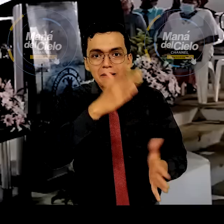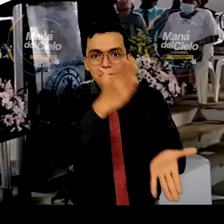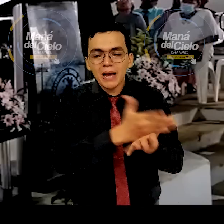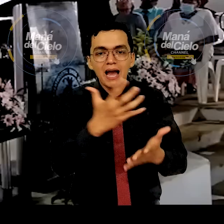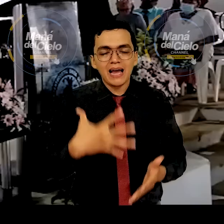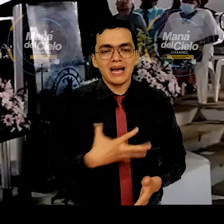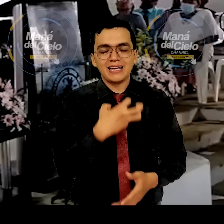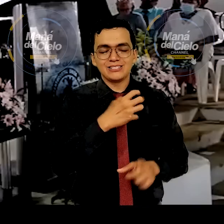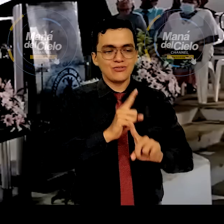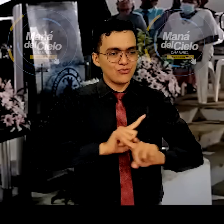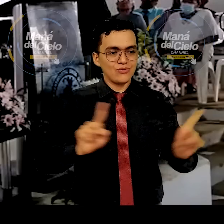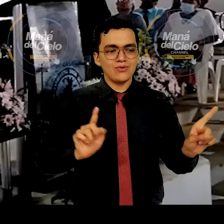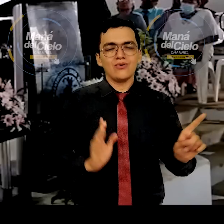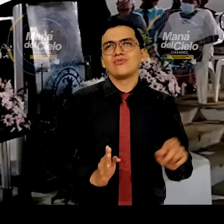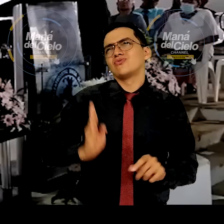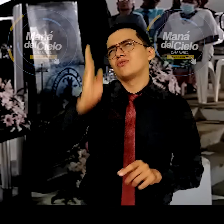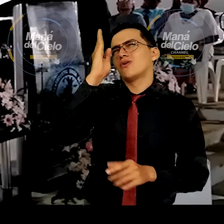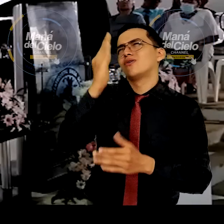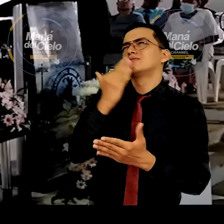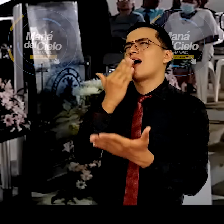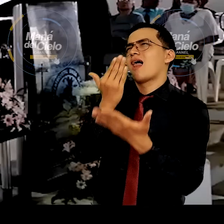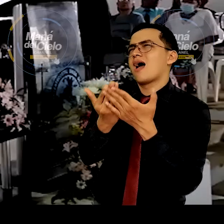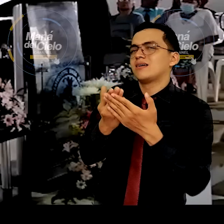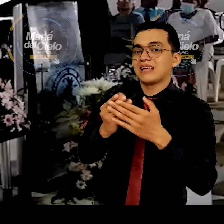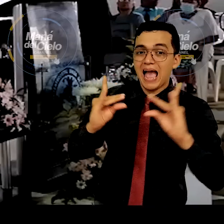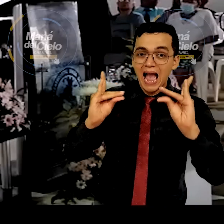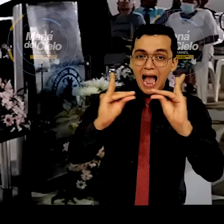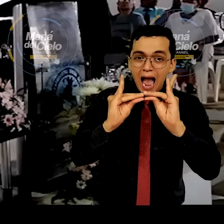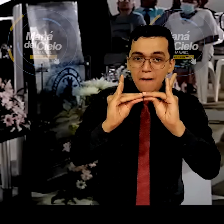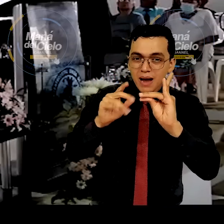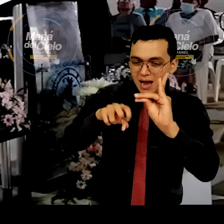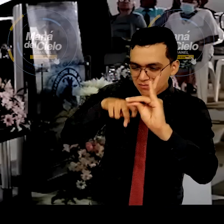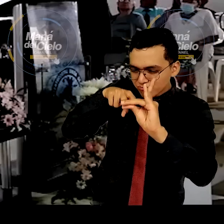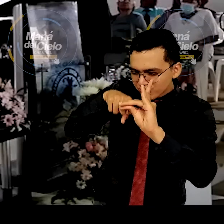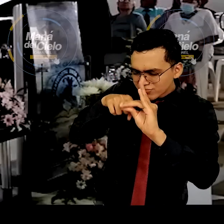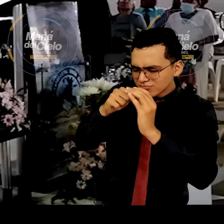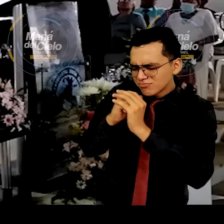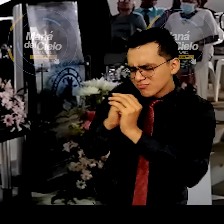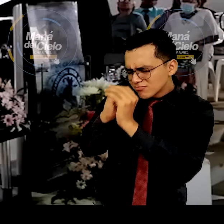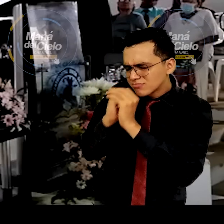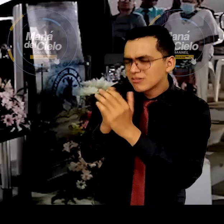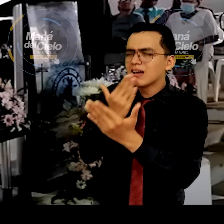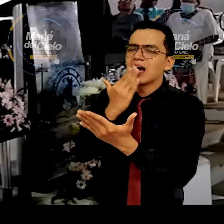me llamó una hija, me dice, papi, tengo una verruga aquí donde es la mamá.